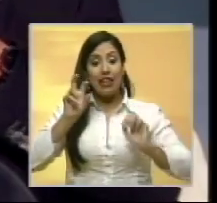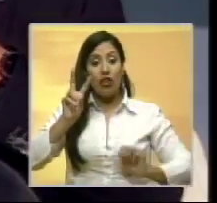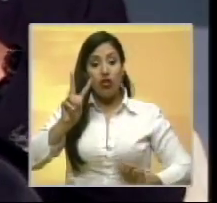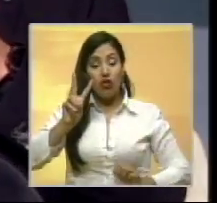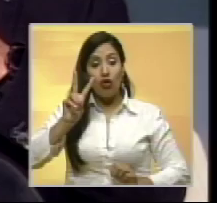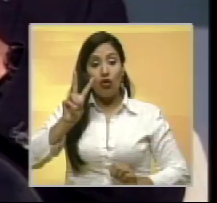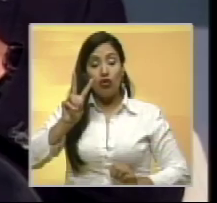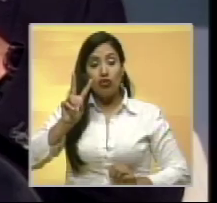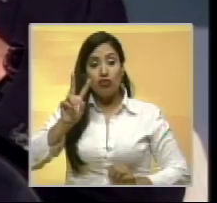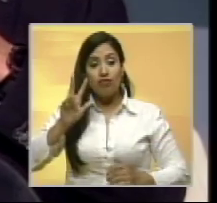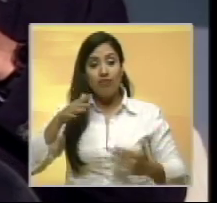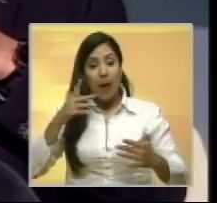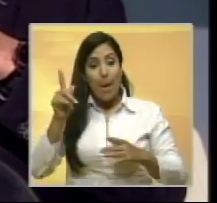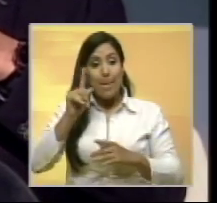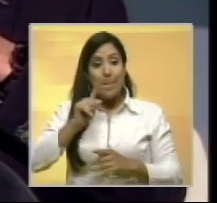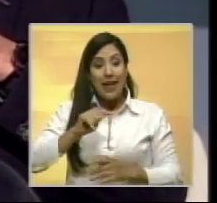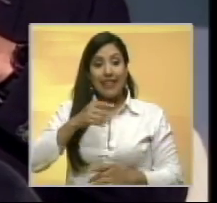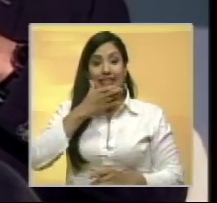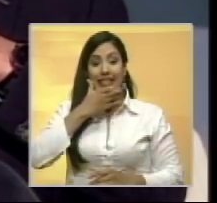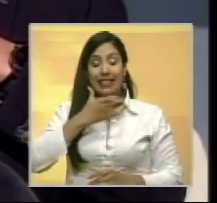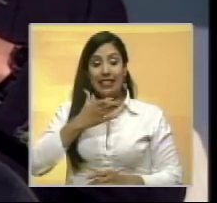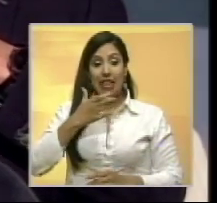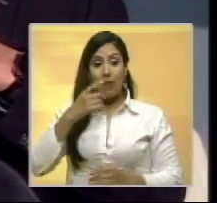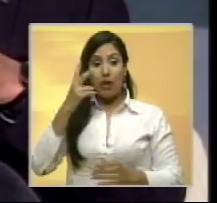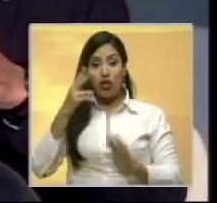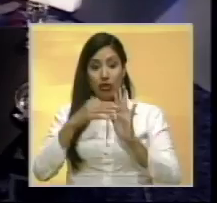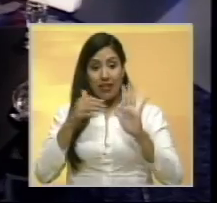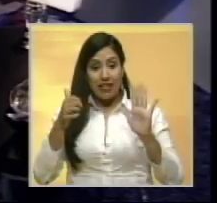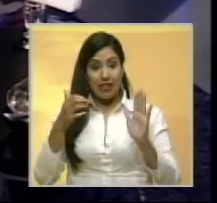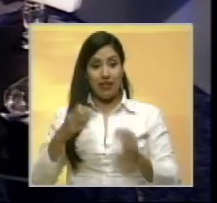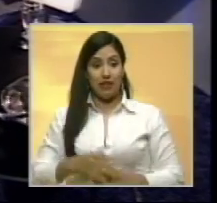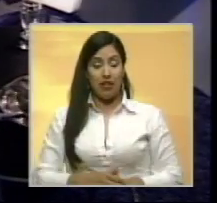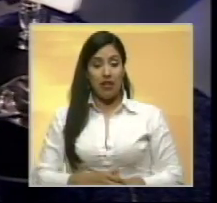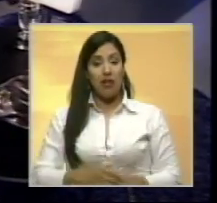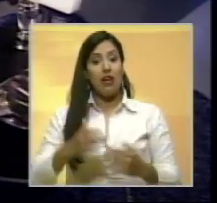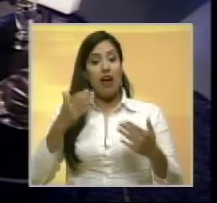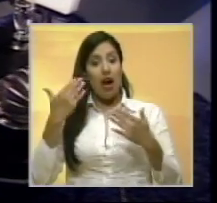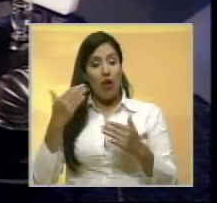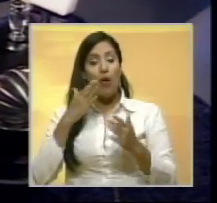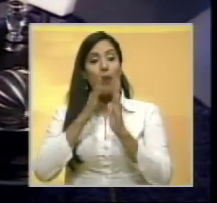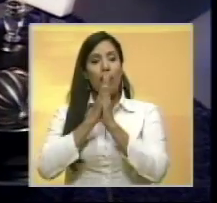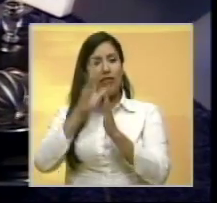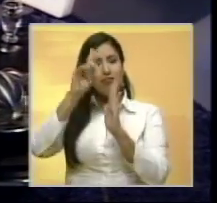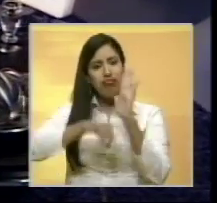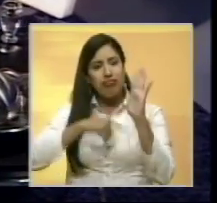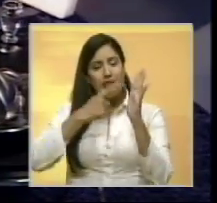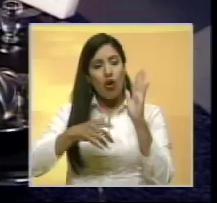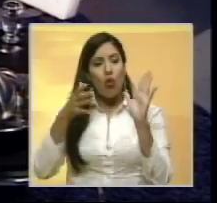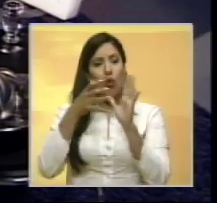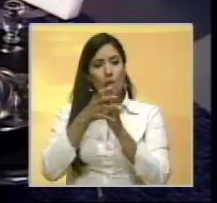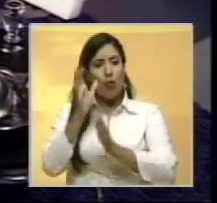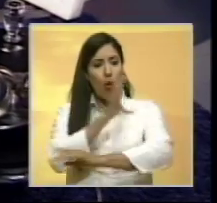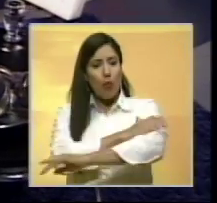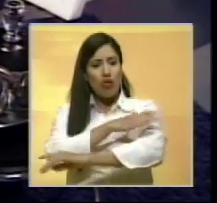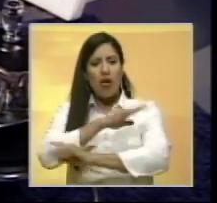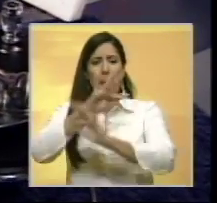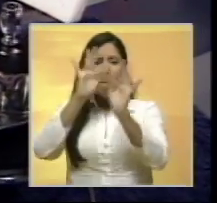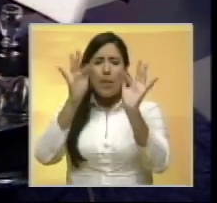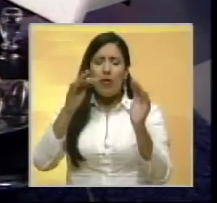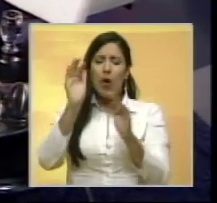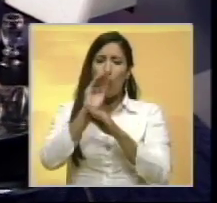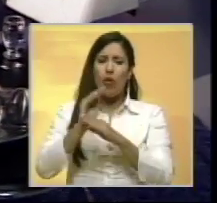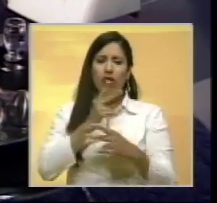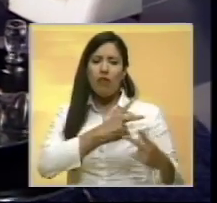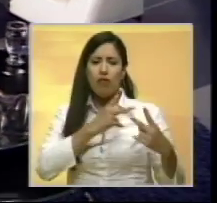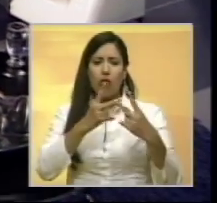en el mes de diciembre de este año 2016. Rodríguez afirmó que pedir la anulación del partido opositor es una forma de proteger